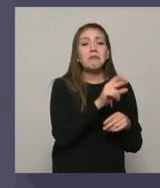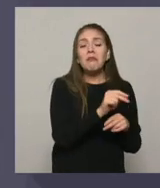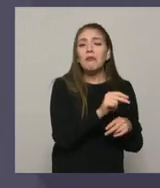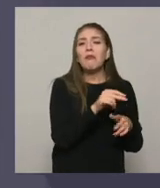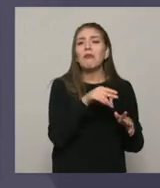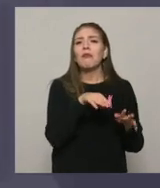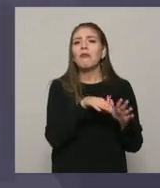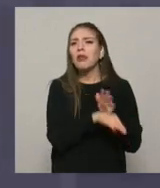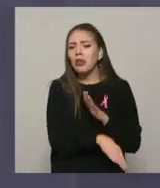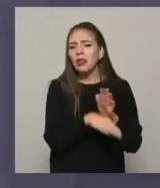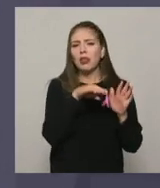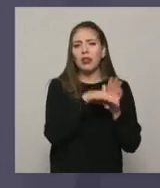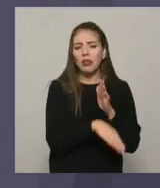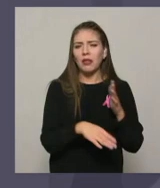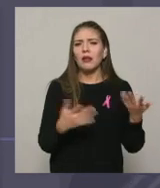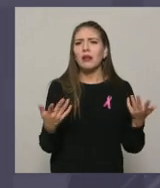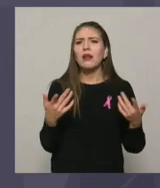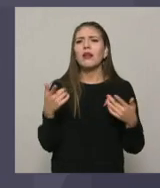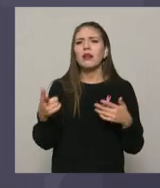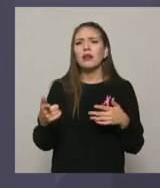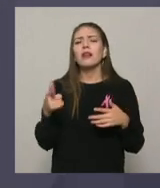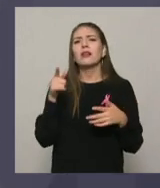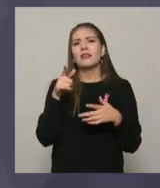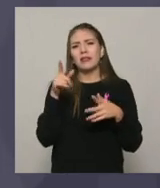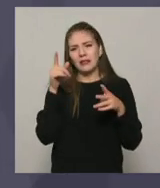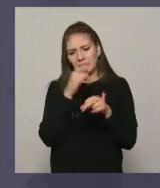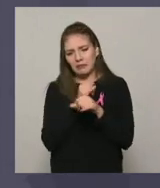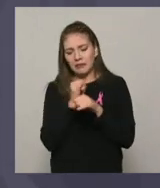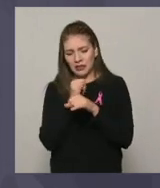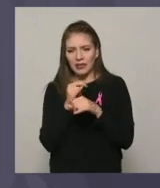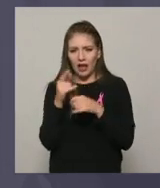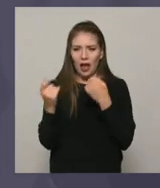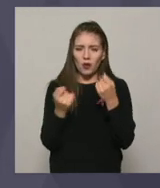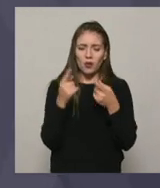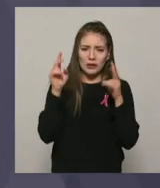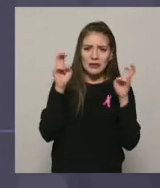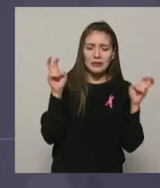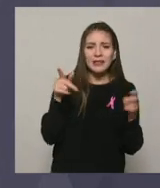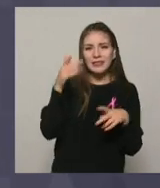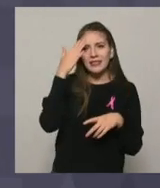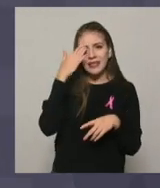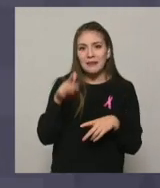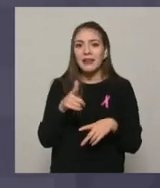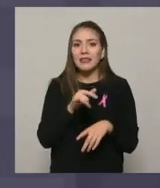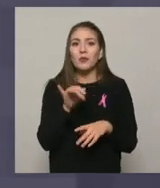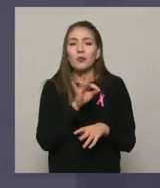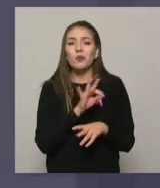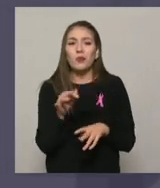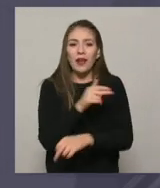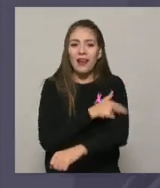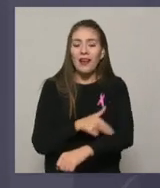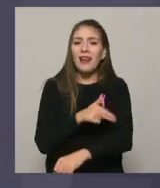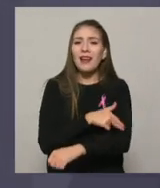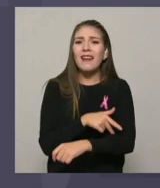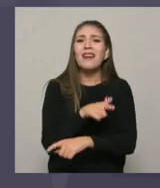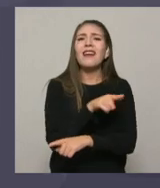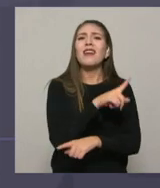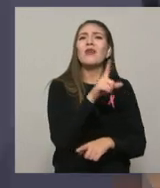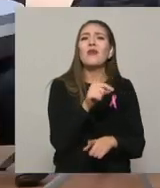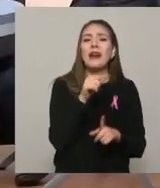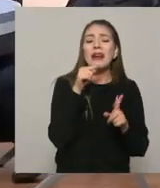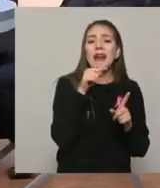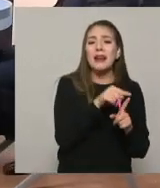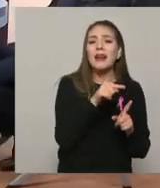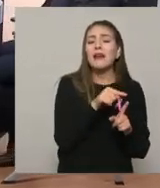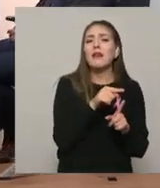quedas tú después de haber investigado ciertos temas, saber que hay solución y luego ver cómo ese científico o divulgador